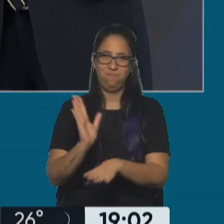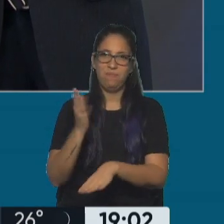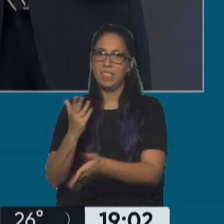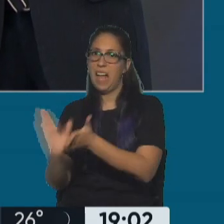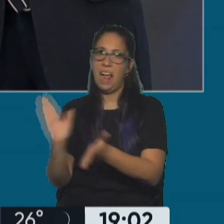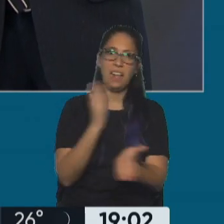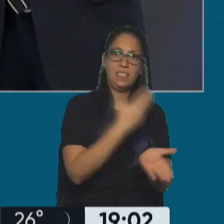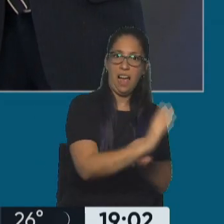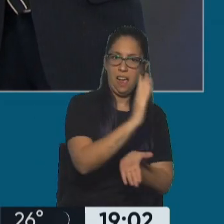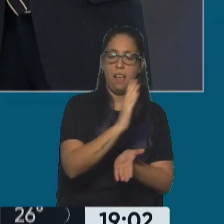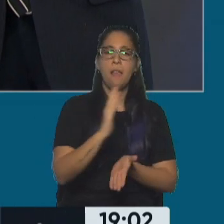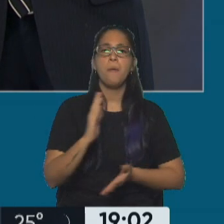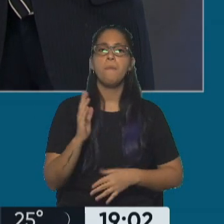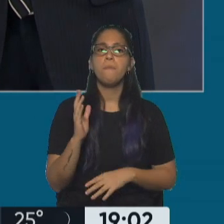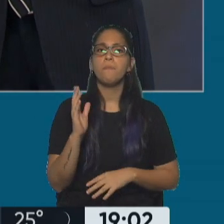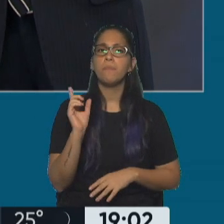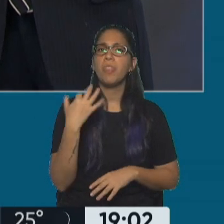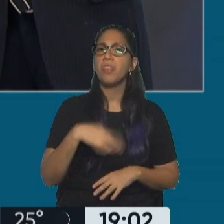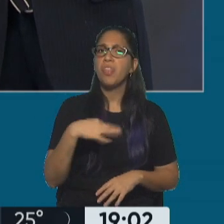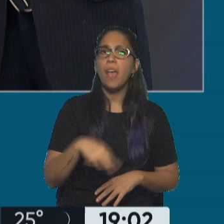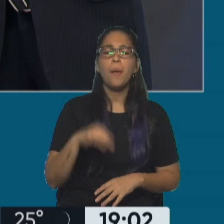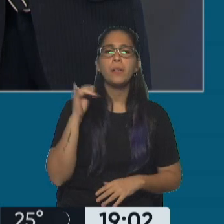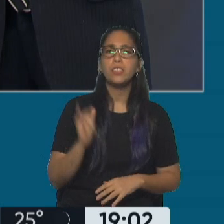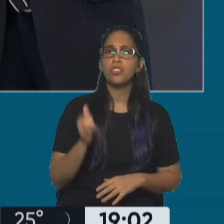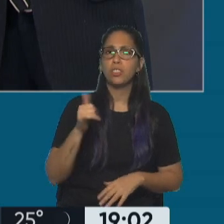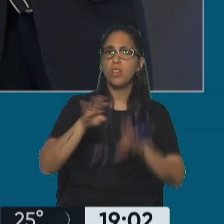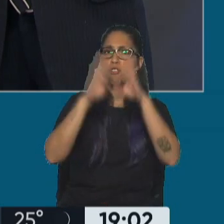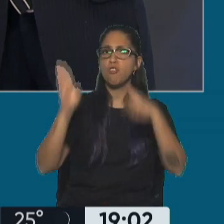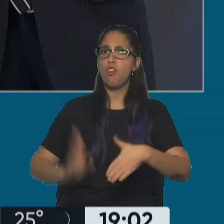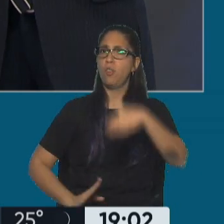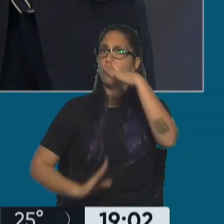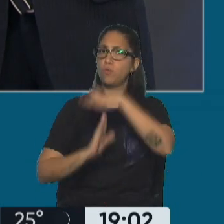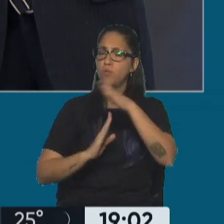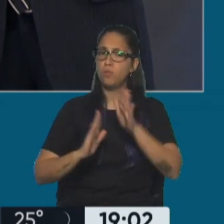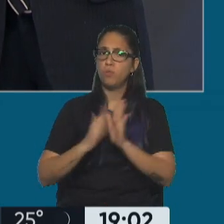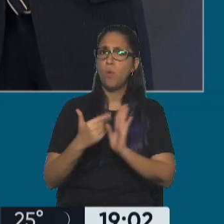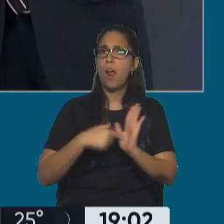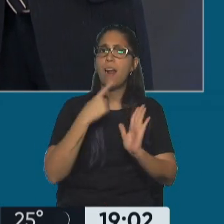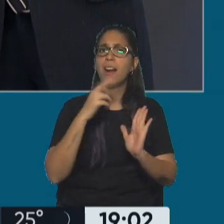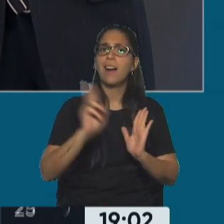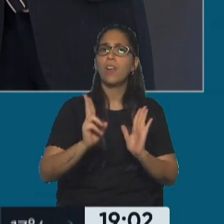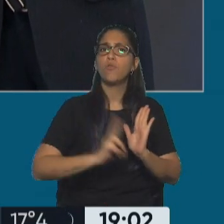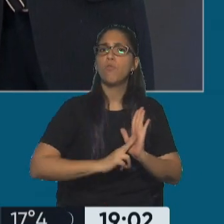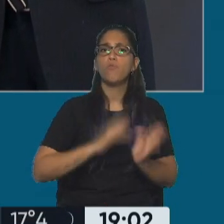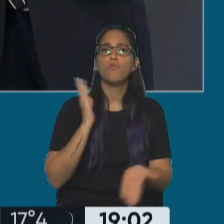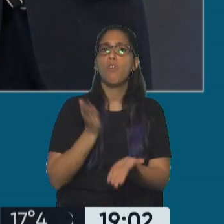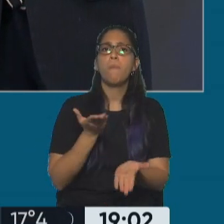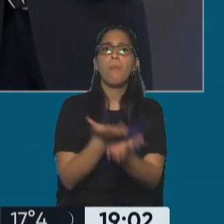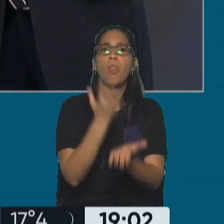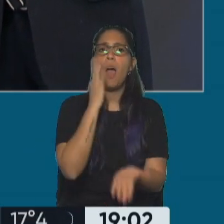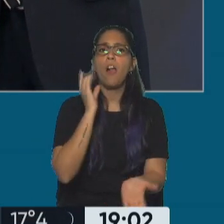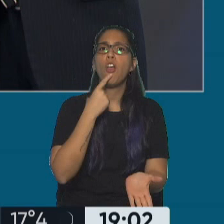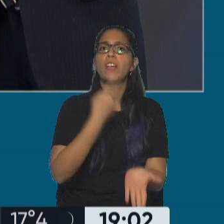se tiene que dar, digamos, la Corte Constitucional una resolución a este pedido, declarar si